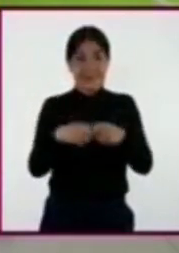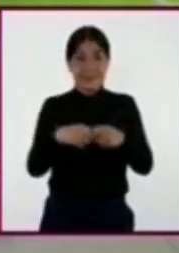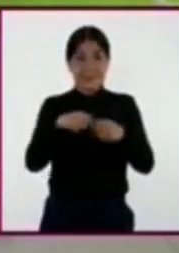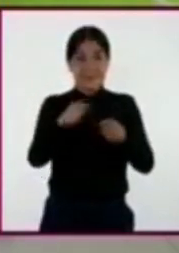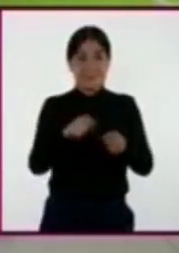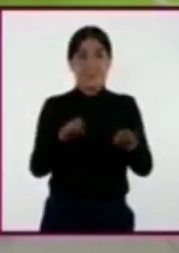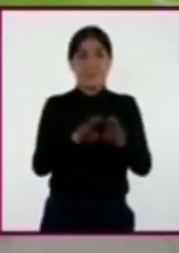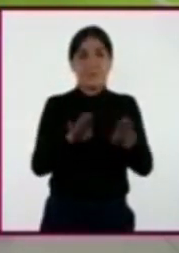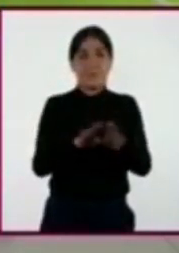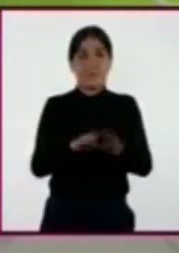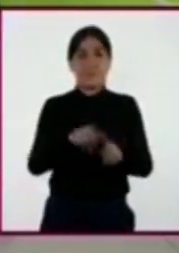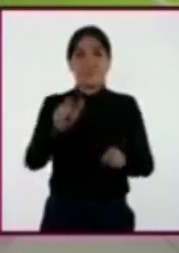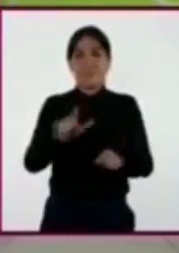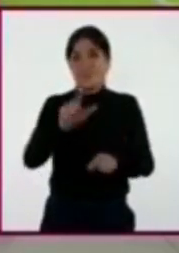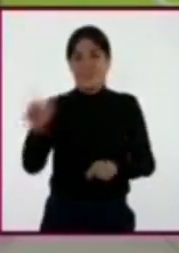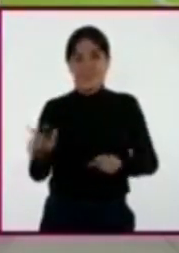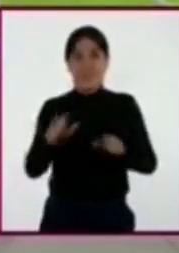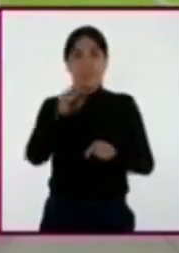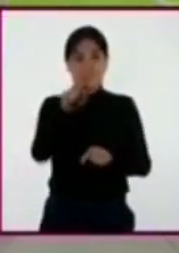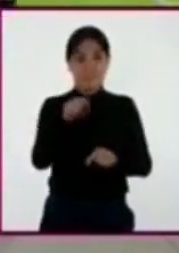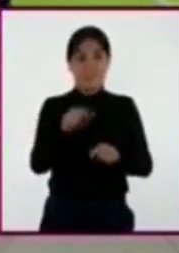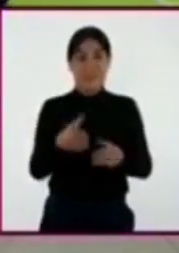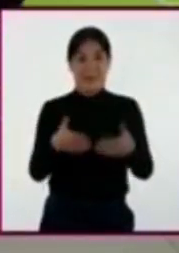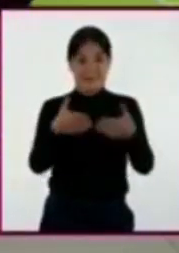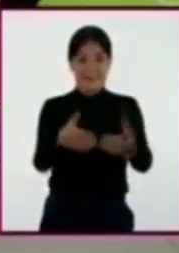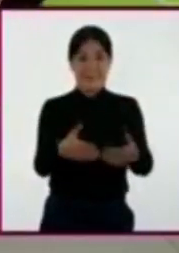los lados. Se van a colocar ustedes de frente.